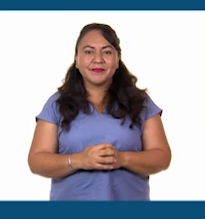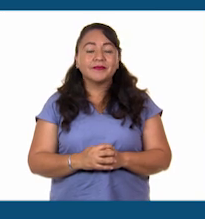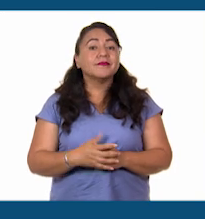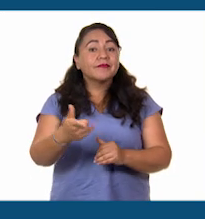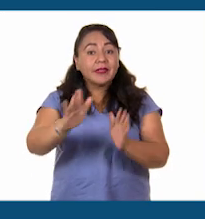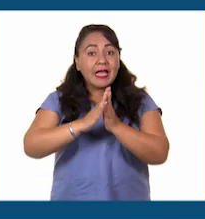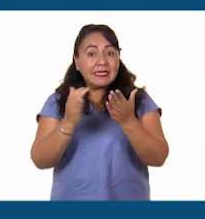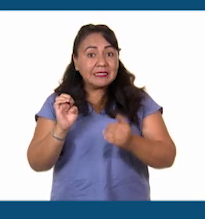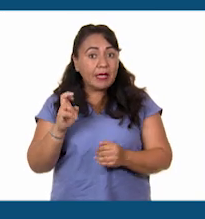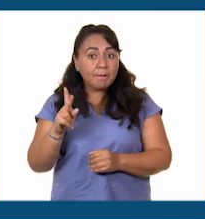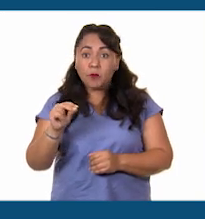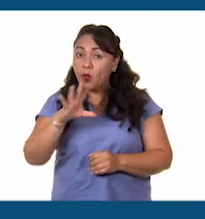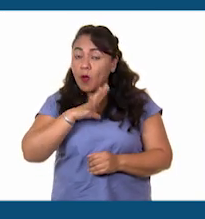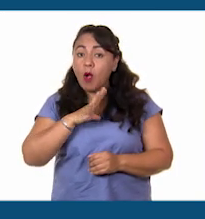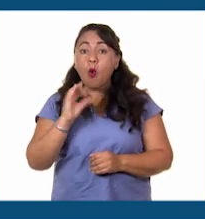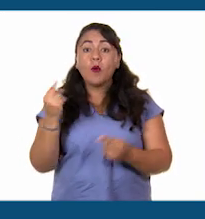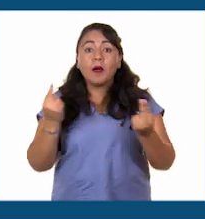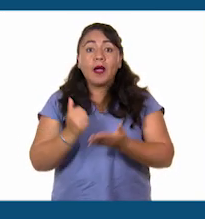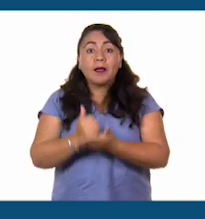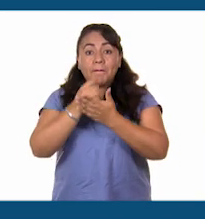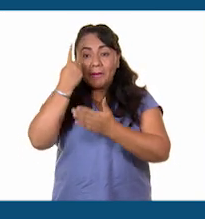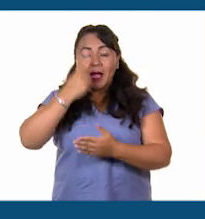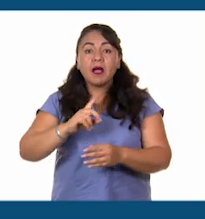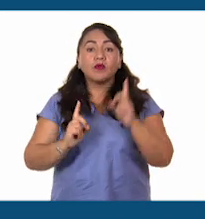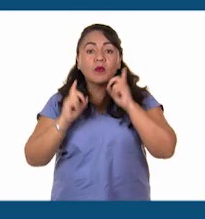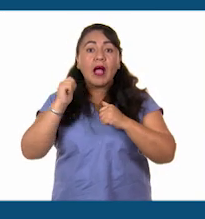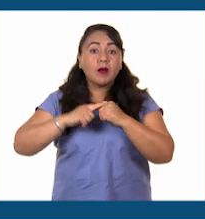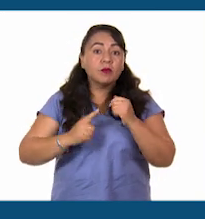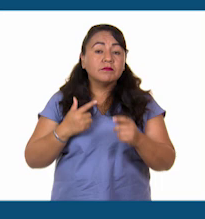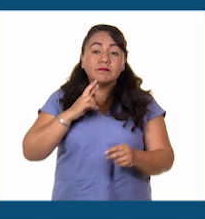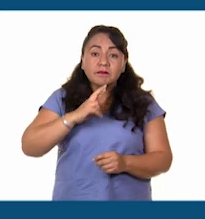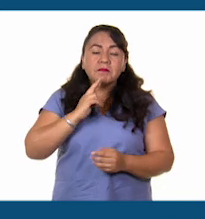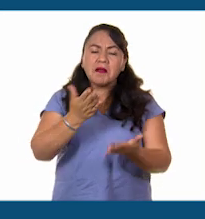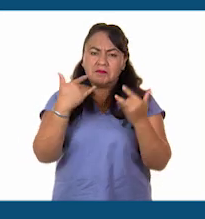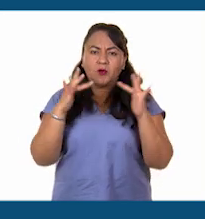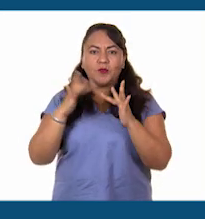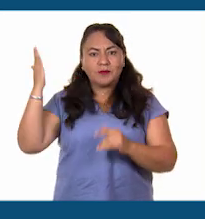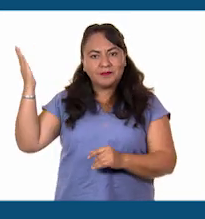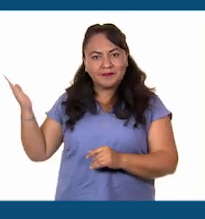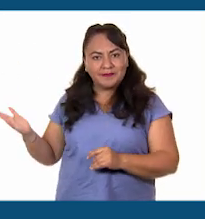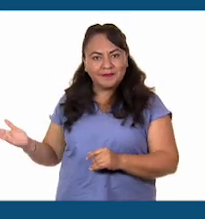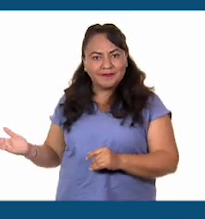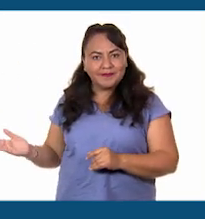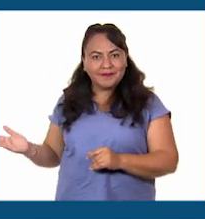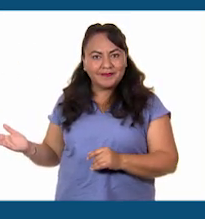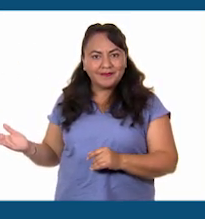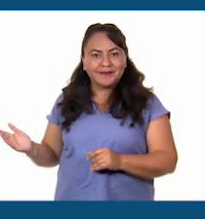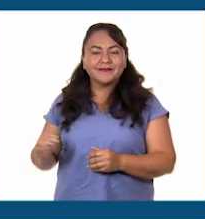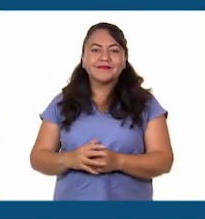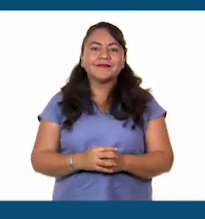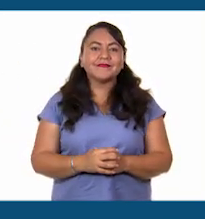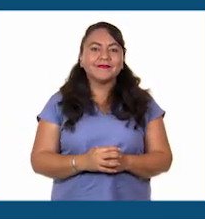Si no tienes el libro de texto o necesitas ayuda para responder las preguntas, contáctanos.